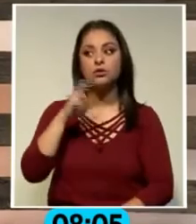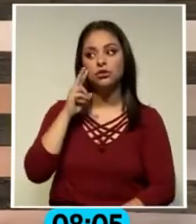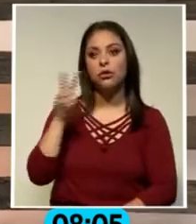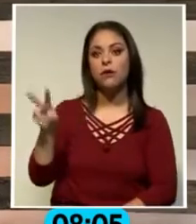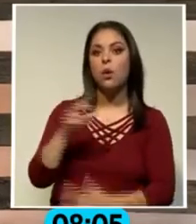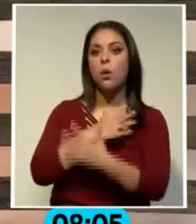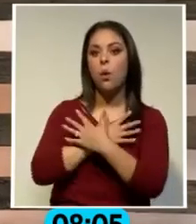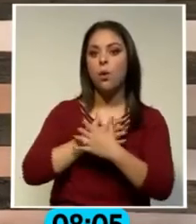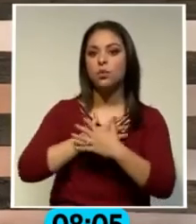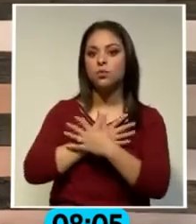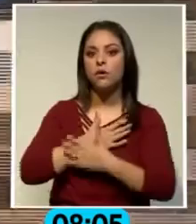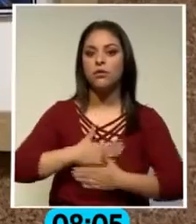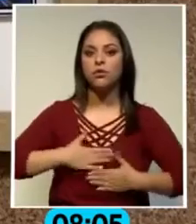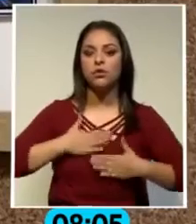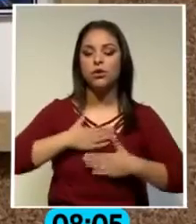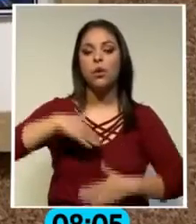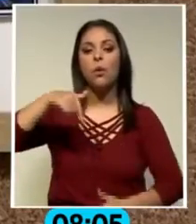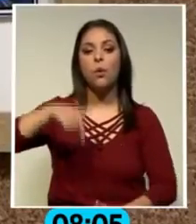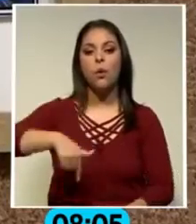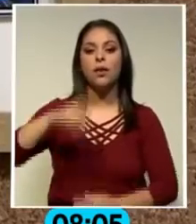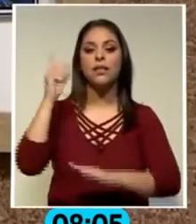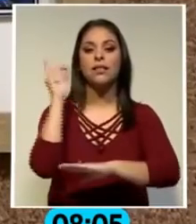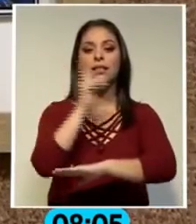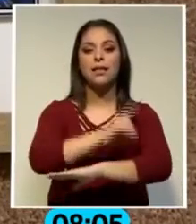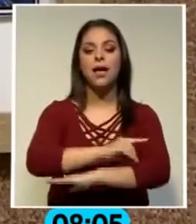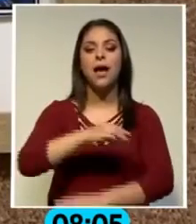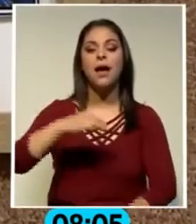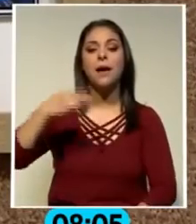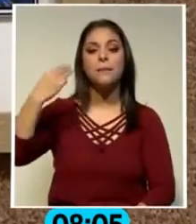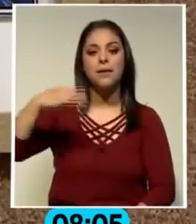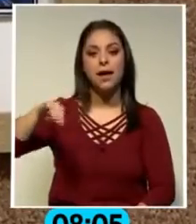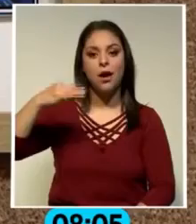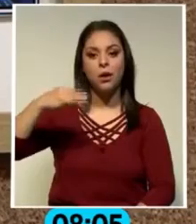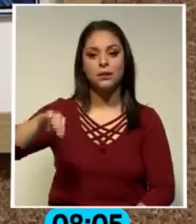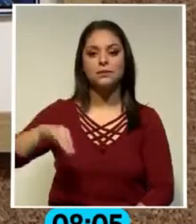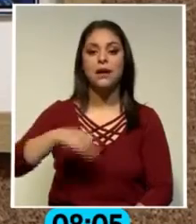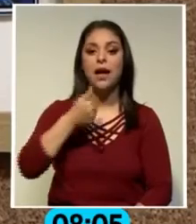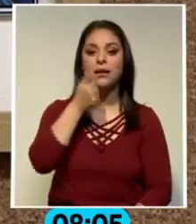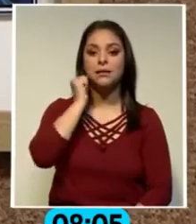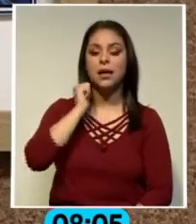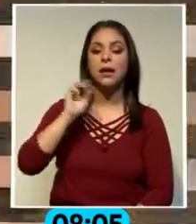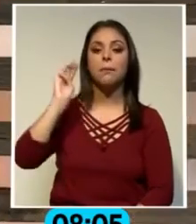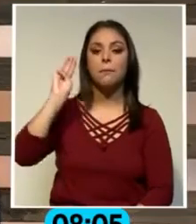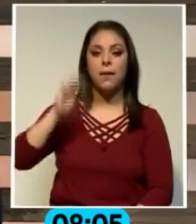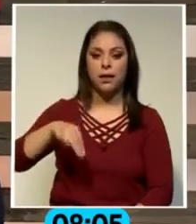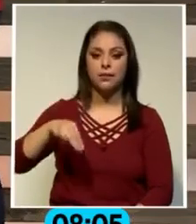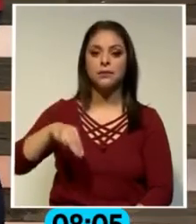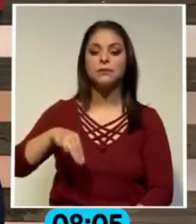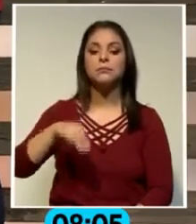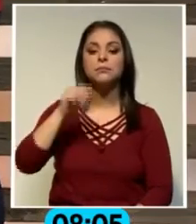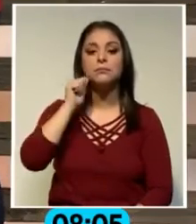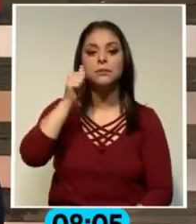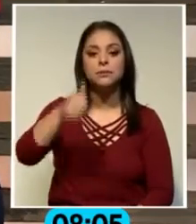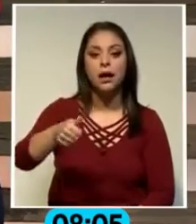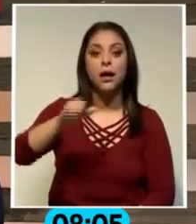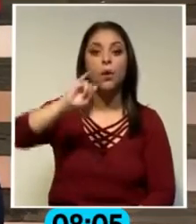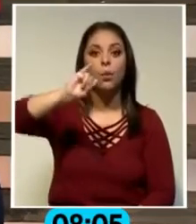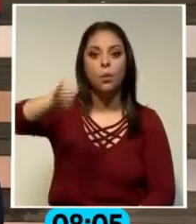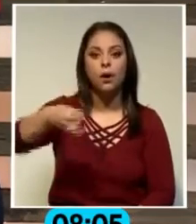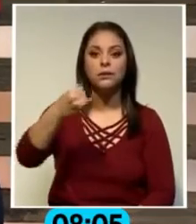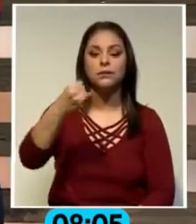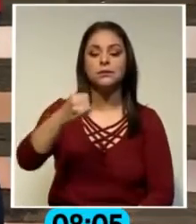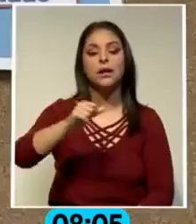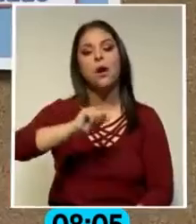ahí, sé que es miércoles. Ajá, ¿y ayer? Ayer fue martes. ¿Y mañana qué día será? Mañana será jueves y tendremos